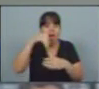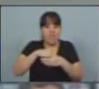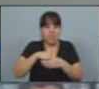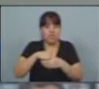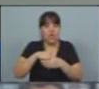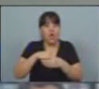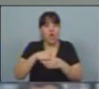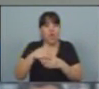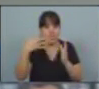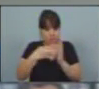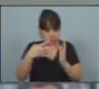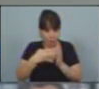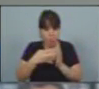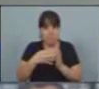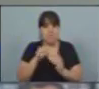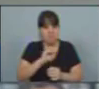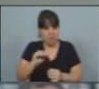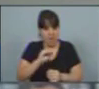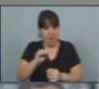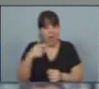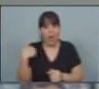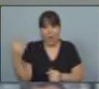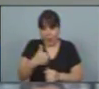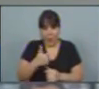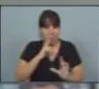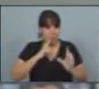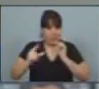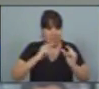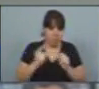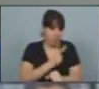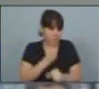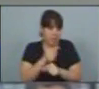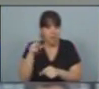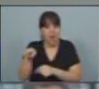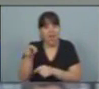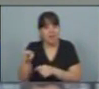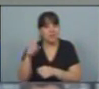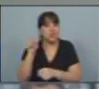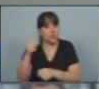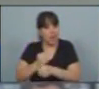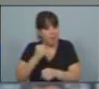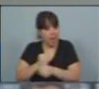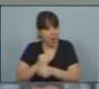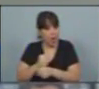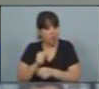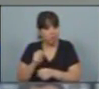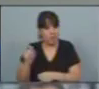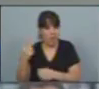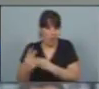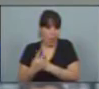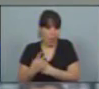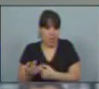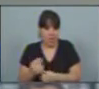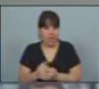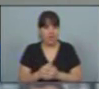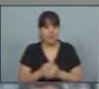shopping inunde? Eso no va a suceder, porque la gente cuida su puesto de trabajo. Pero no es argumento. Mire, ese argumento de los puestos de trabajo también es un